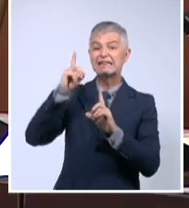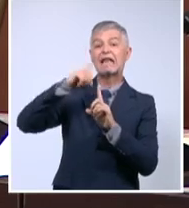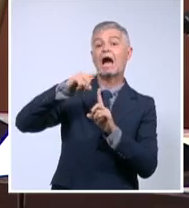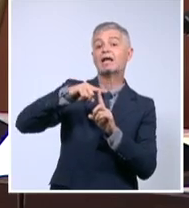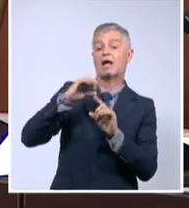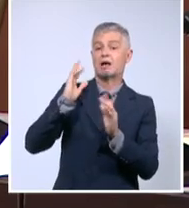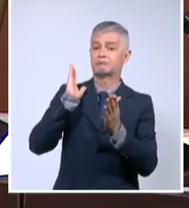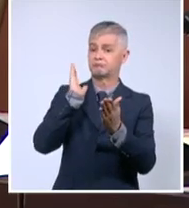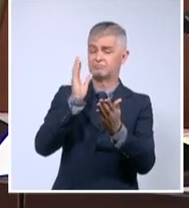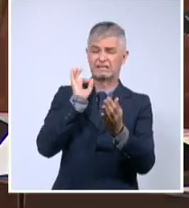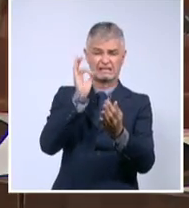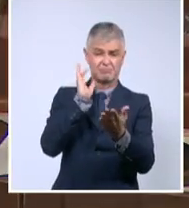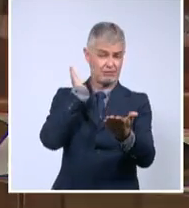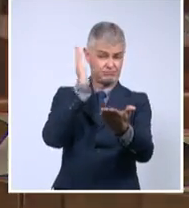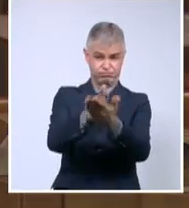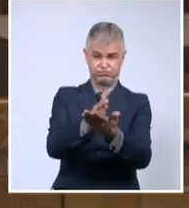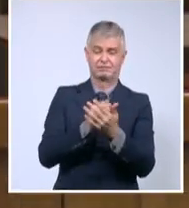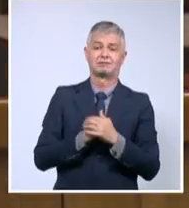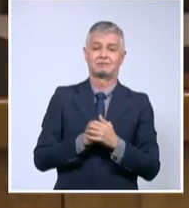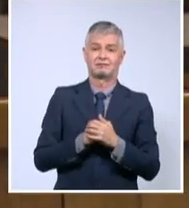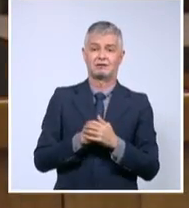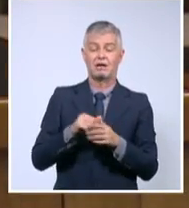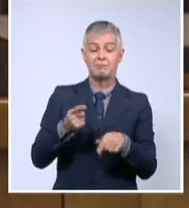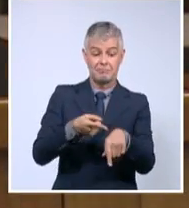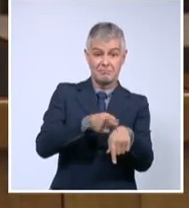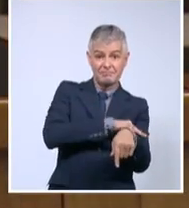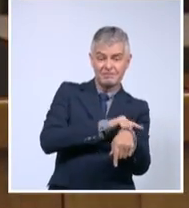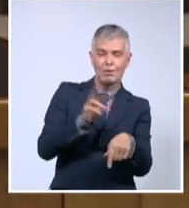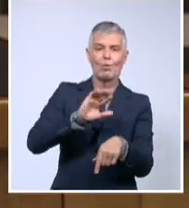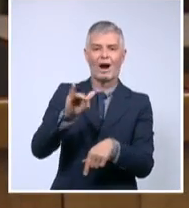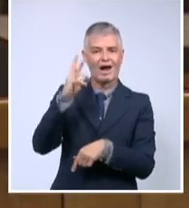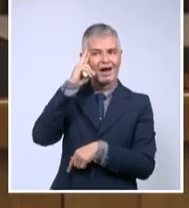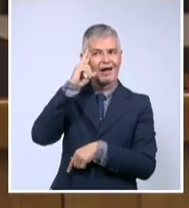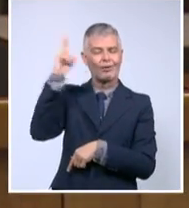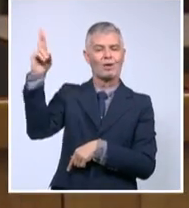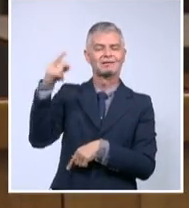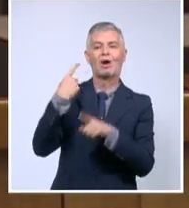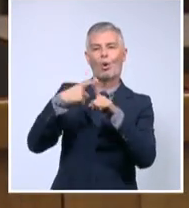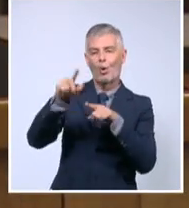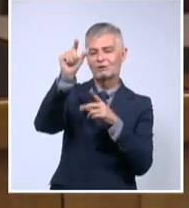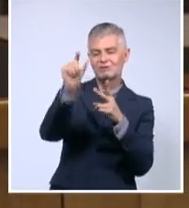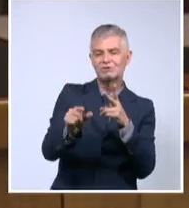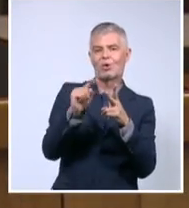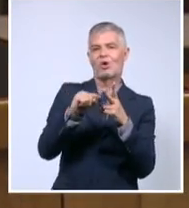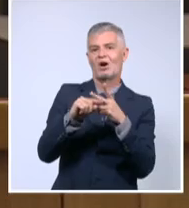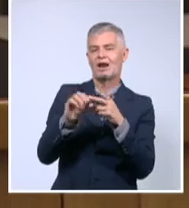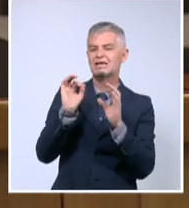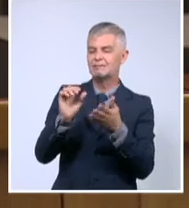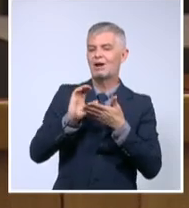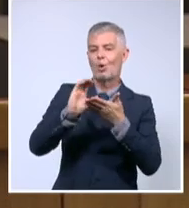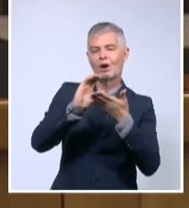más recientemente se extraña a uno de sus más cercanos discípulos y colaboradores en la